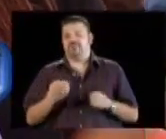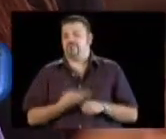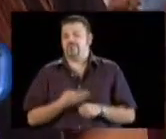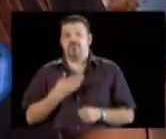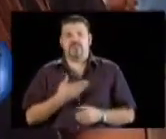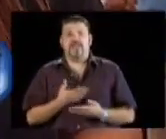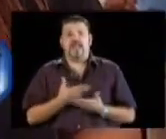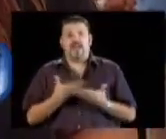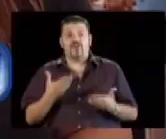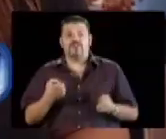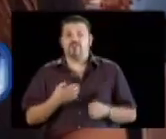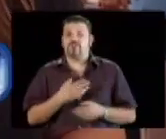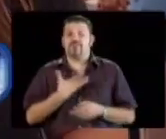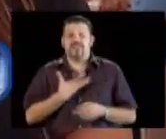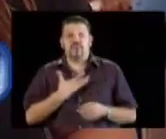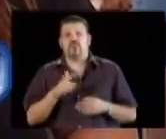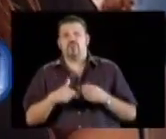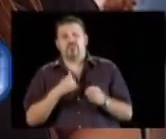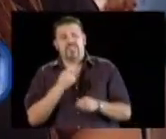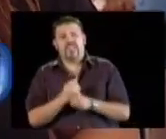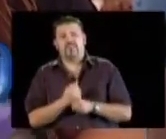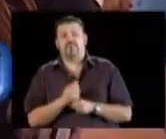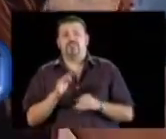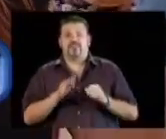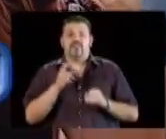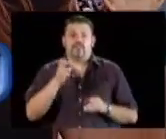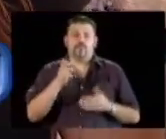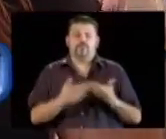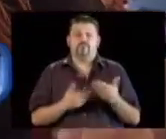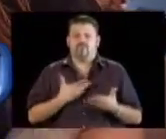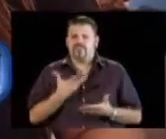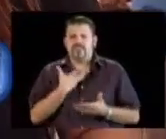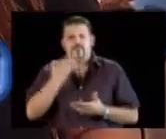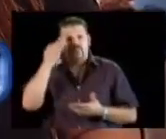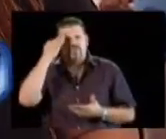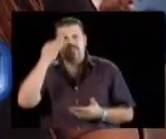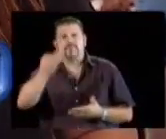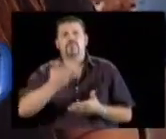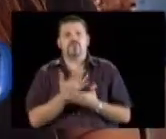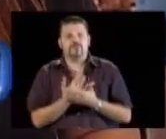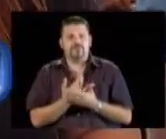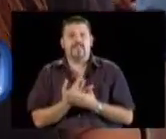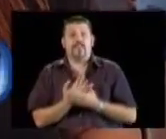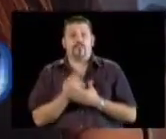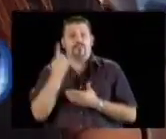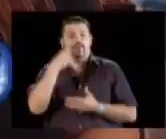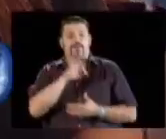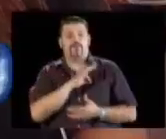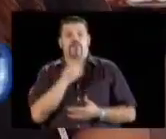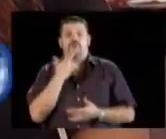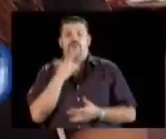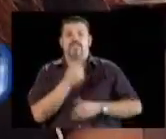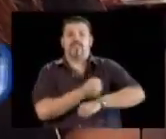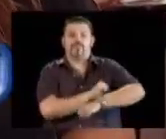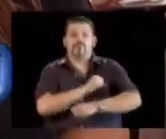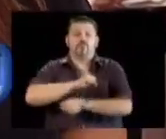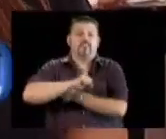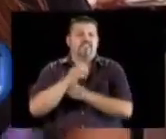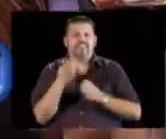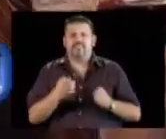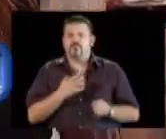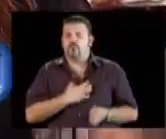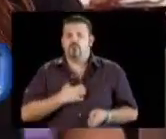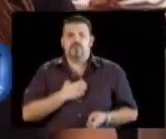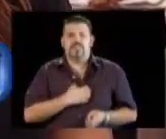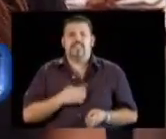Tengo 12 años en la compañía y teníamos tiempo esperando el desodorante y estamos muy contentas de que